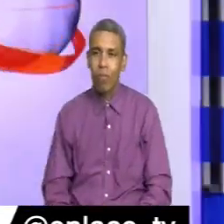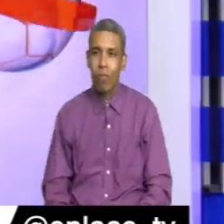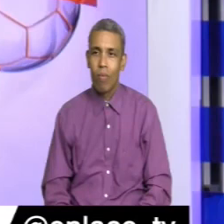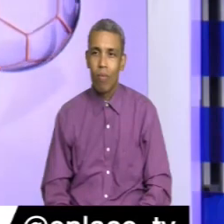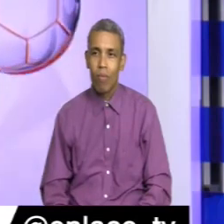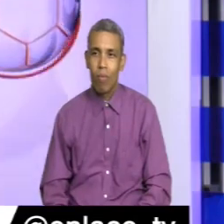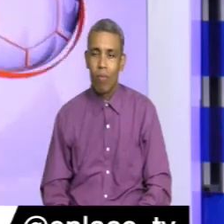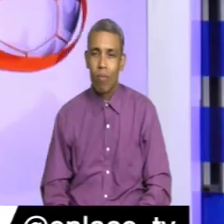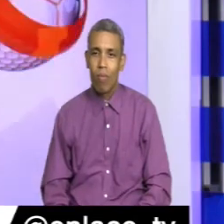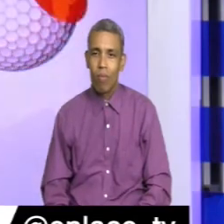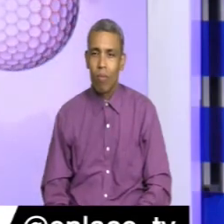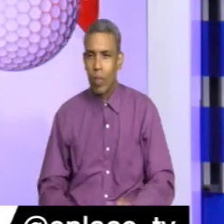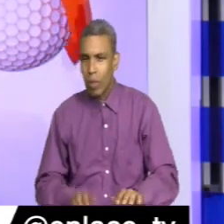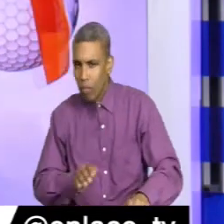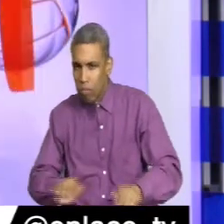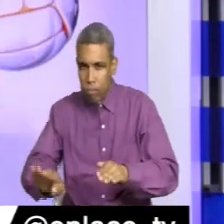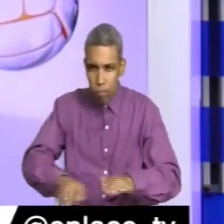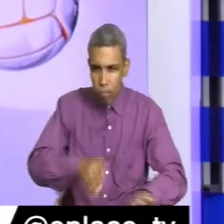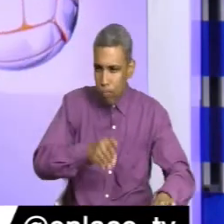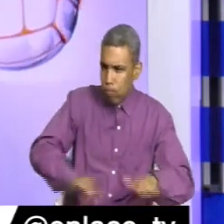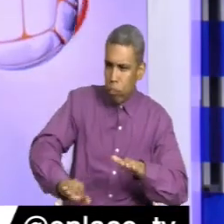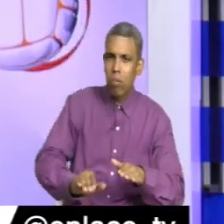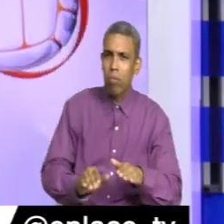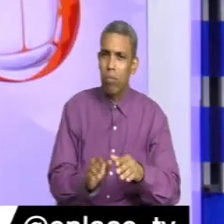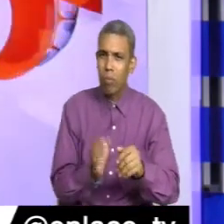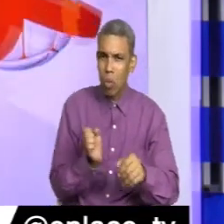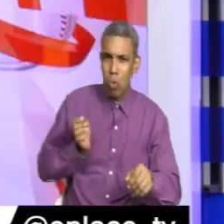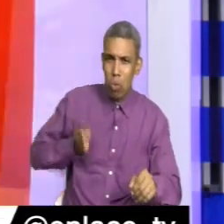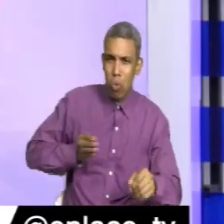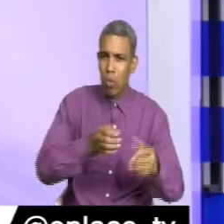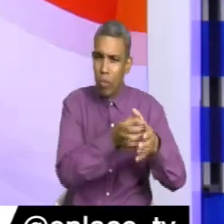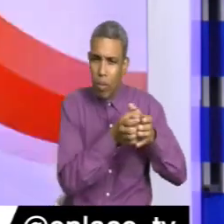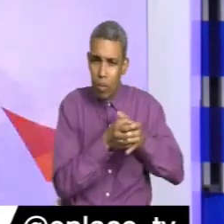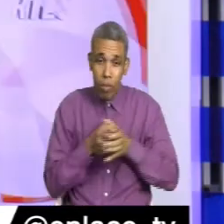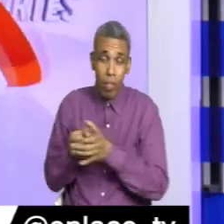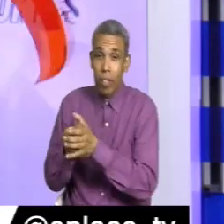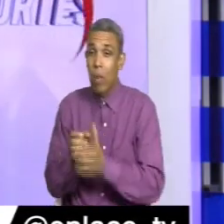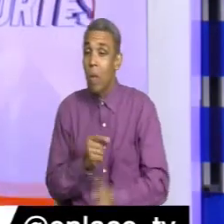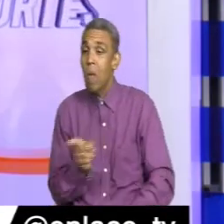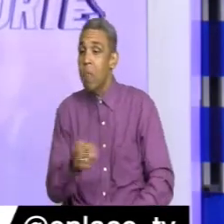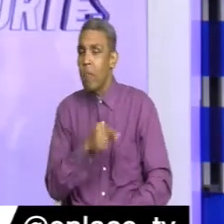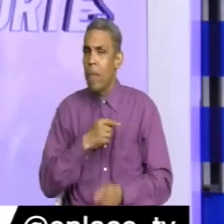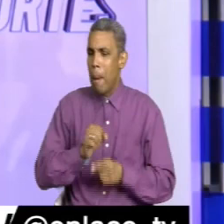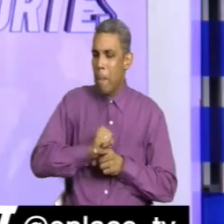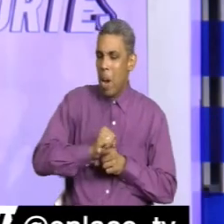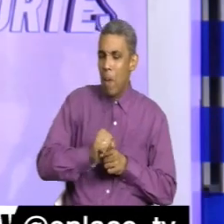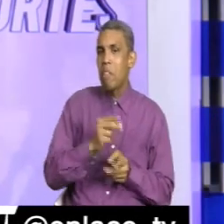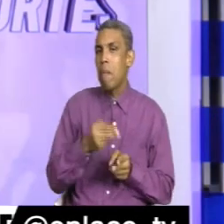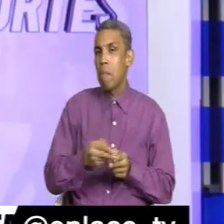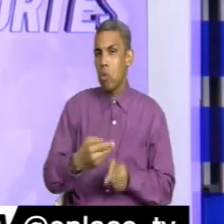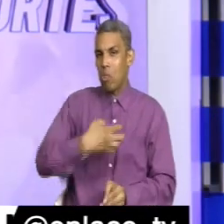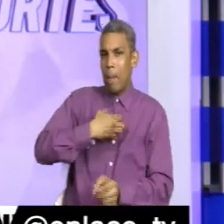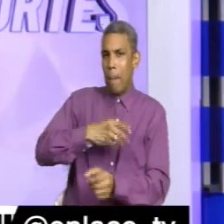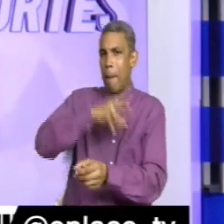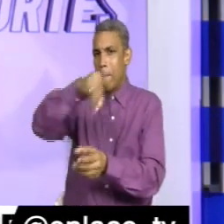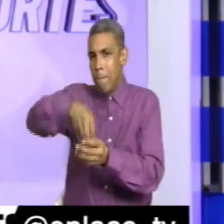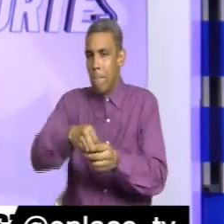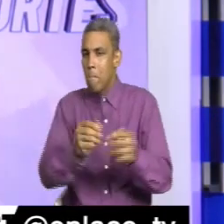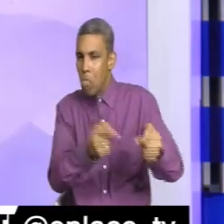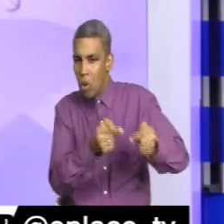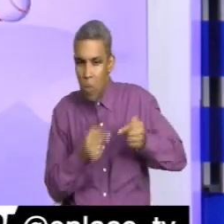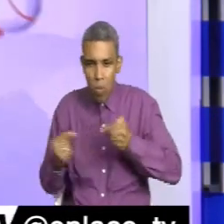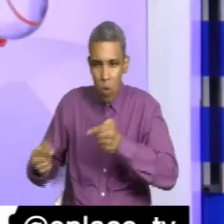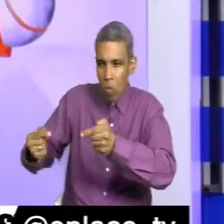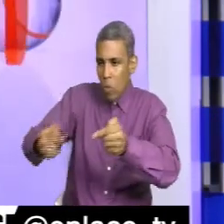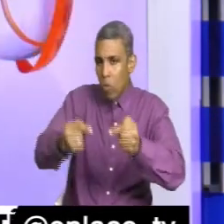Los patinadores de las diferentes escuelas de la ciudad se preparan para representar a Barranca Bermeja en una competencia del